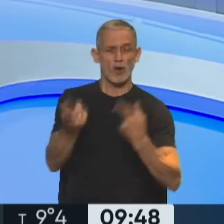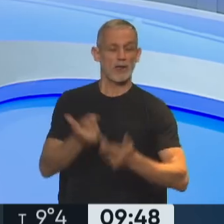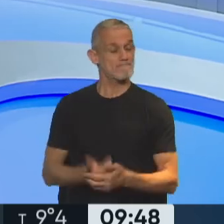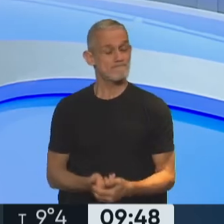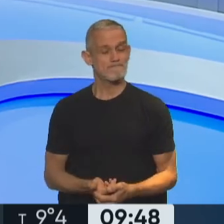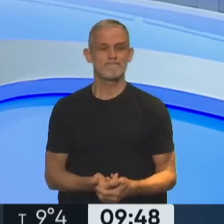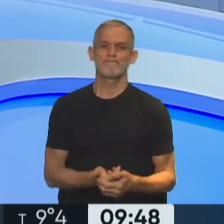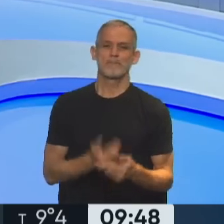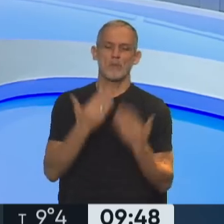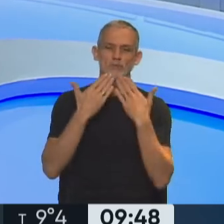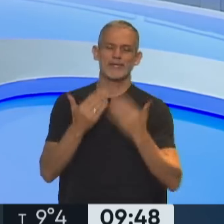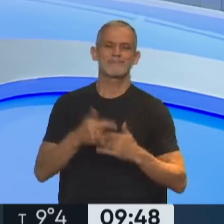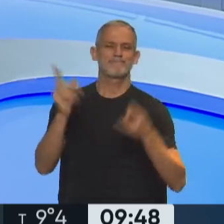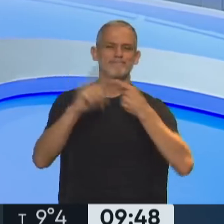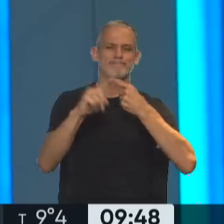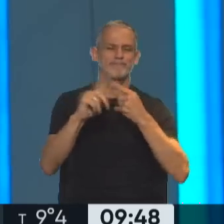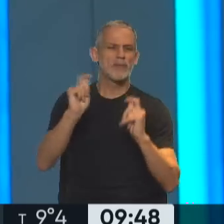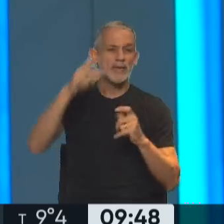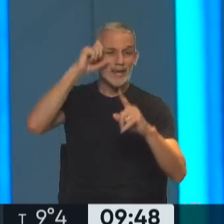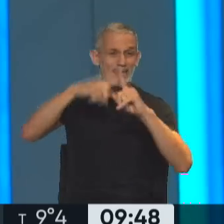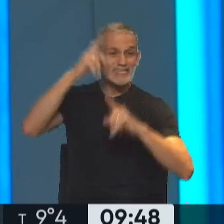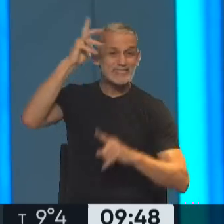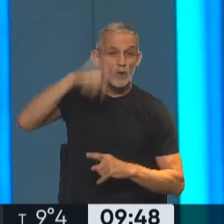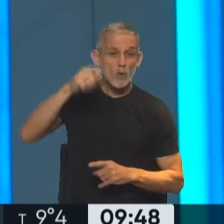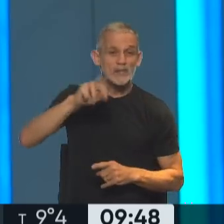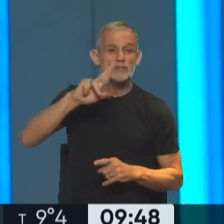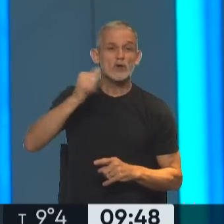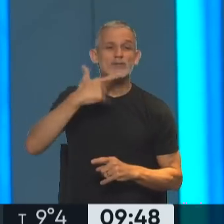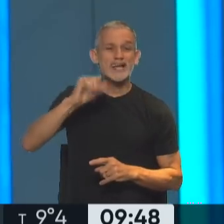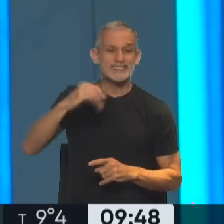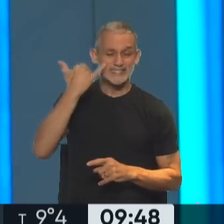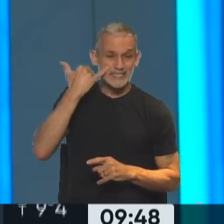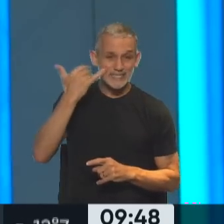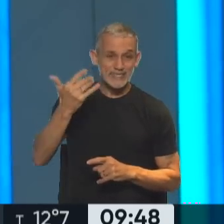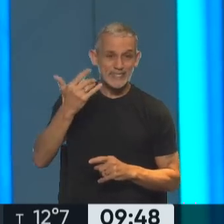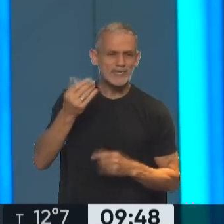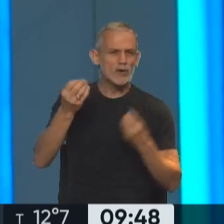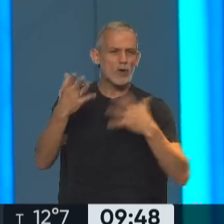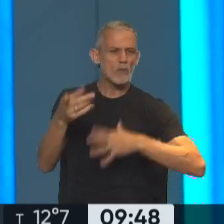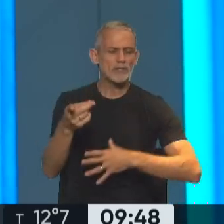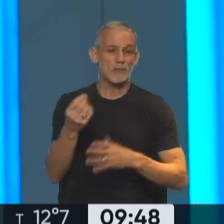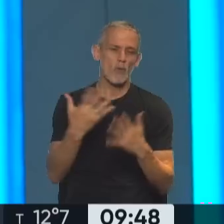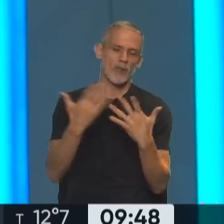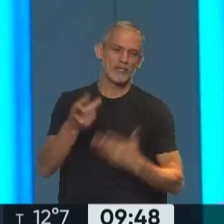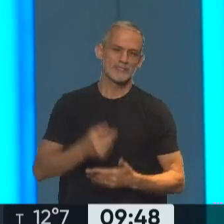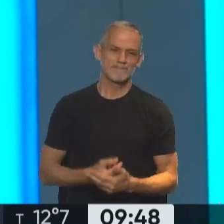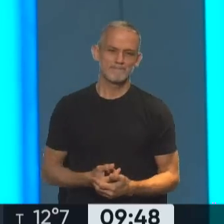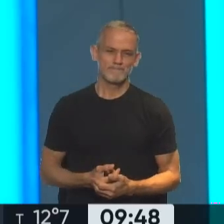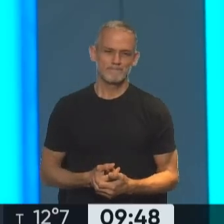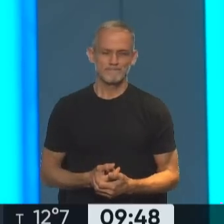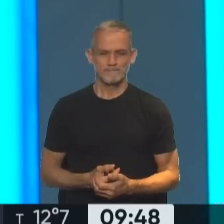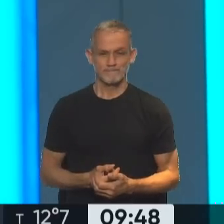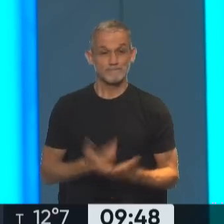víctor y yo mismo nos comunicamos con el ex juez carlos rozanski a quien ya estamos saludando doctor rozanski que tenga un buen día